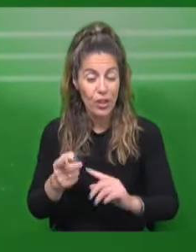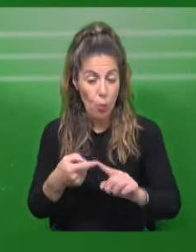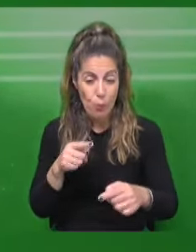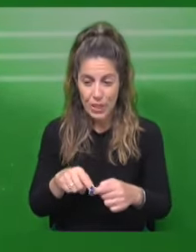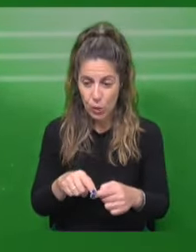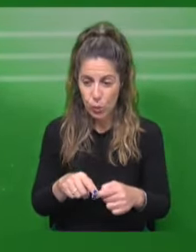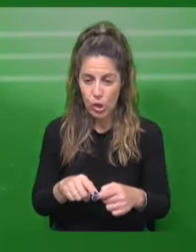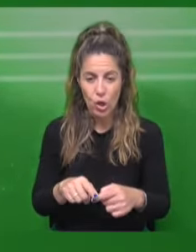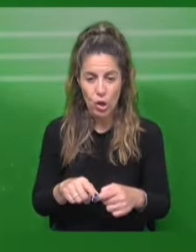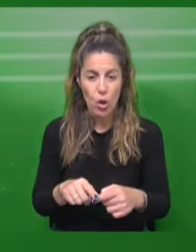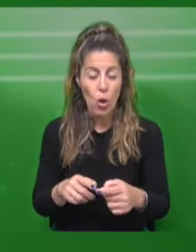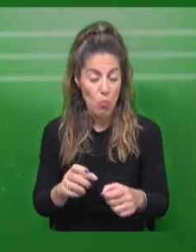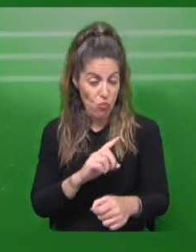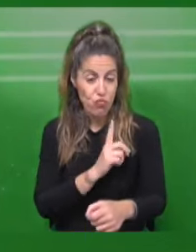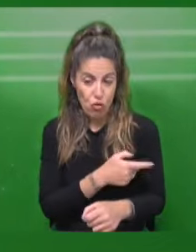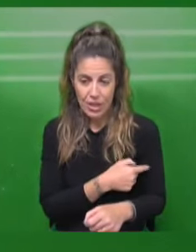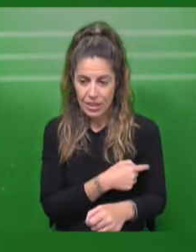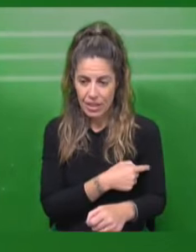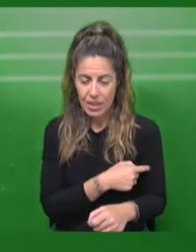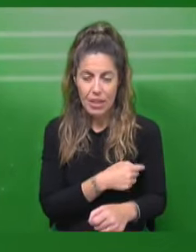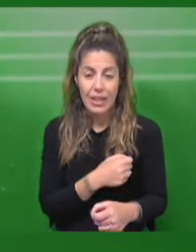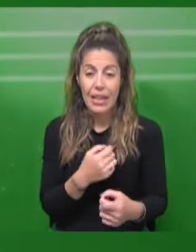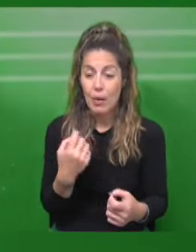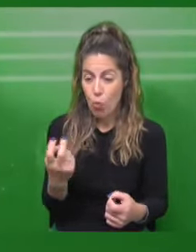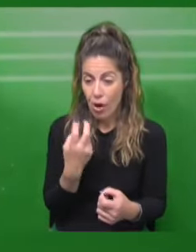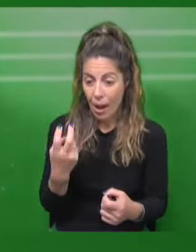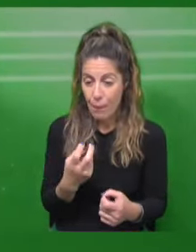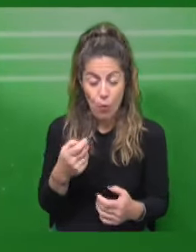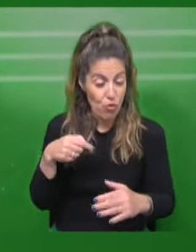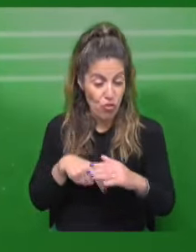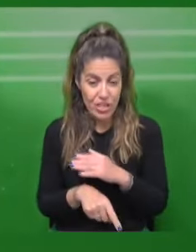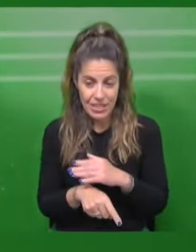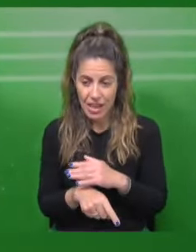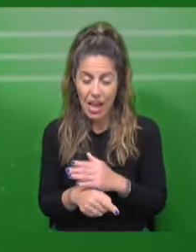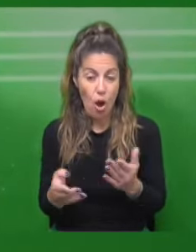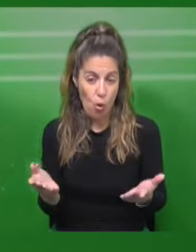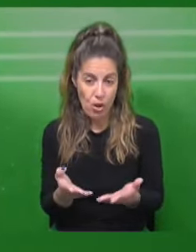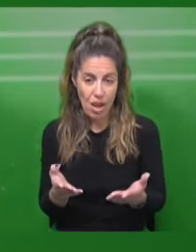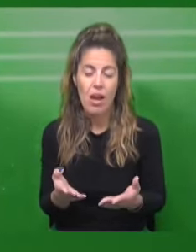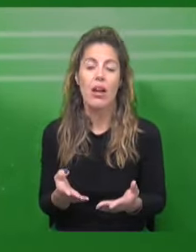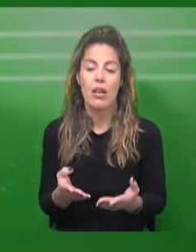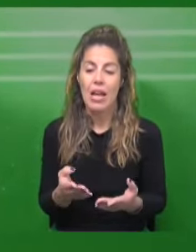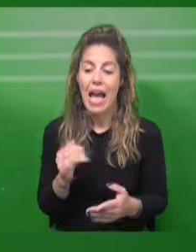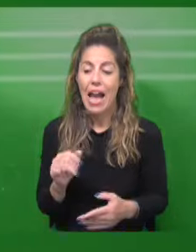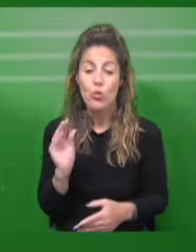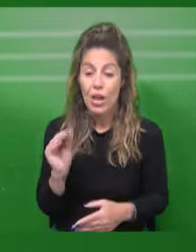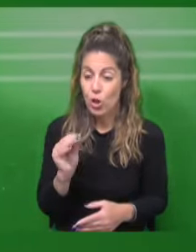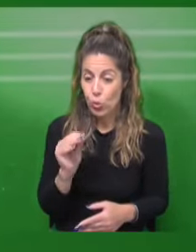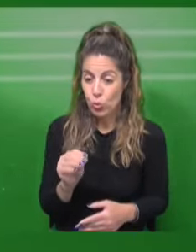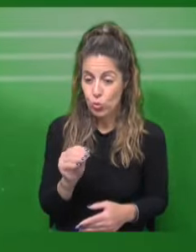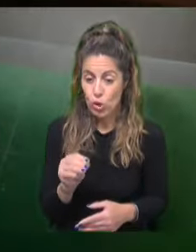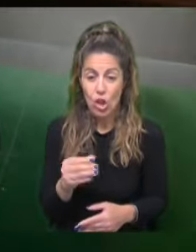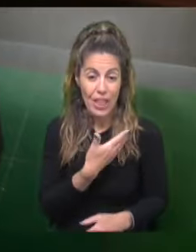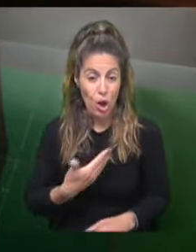este muy muy fuerte que estamos tratando de profundizar hay un anuncio por parte del